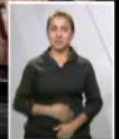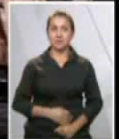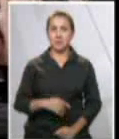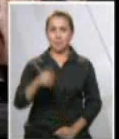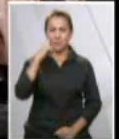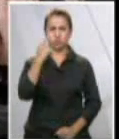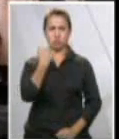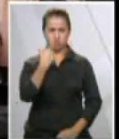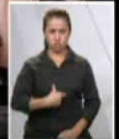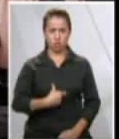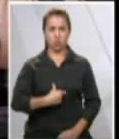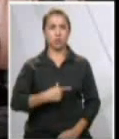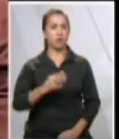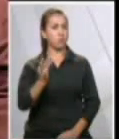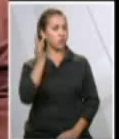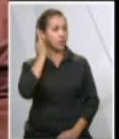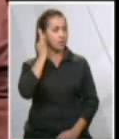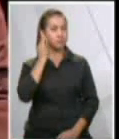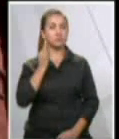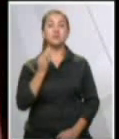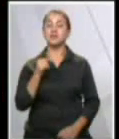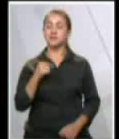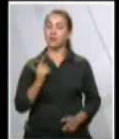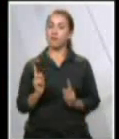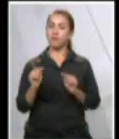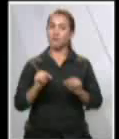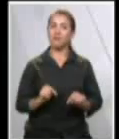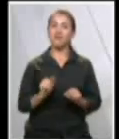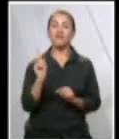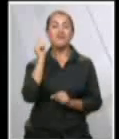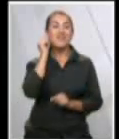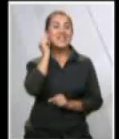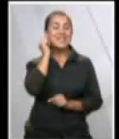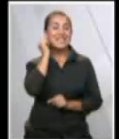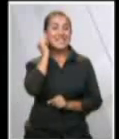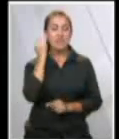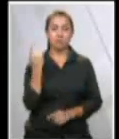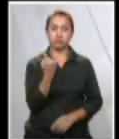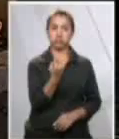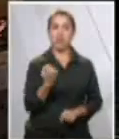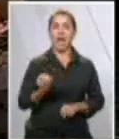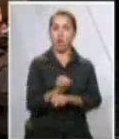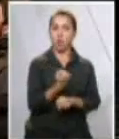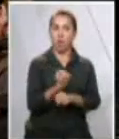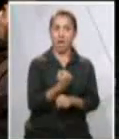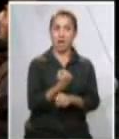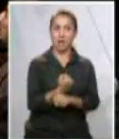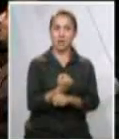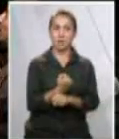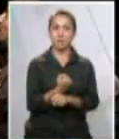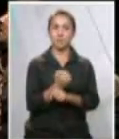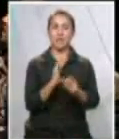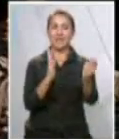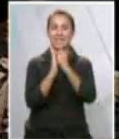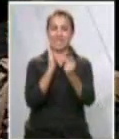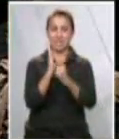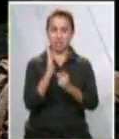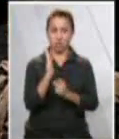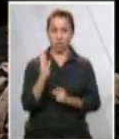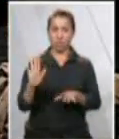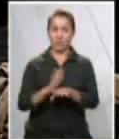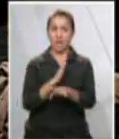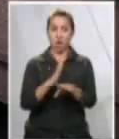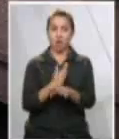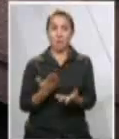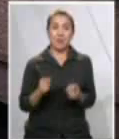bonitas. ¡Yo soy una mujer! Con una niña que venía a ayudarle, escribieron la... el guión de la obra.